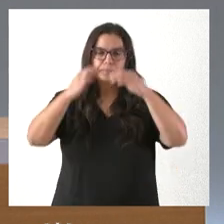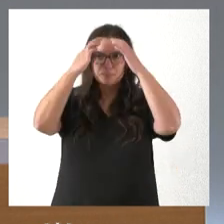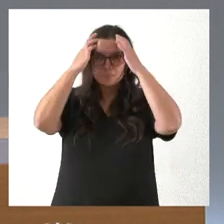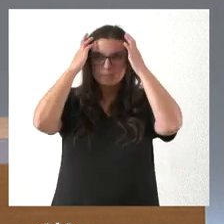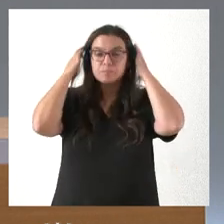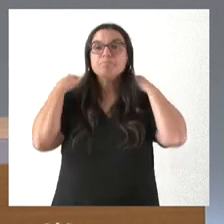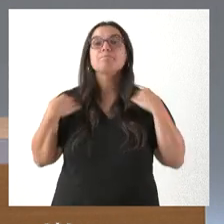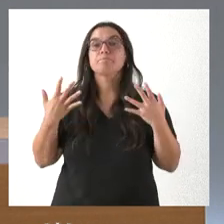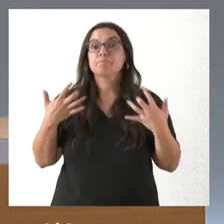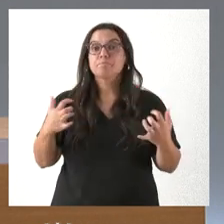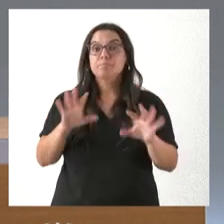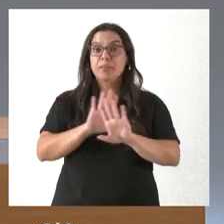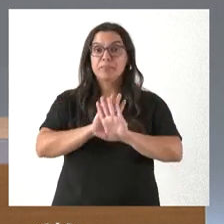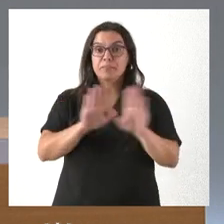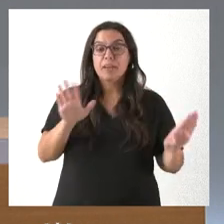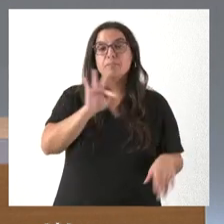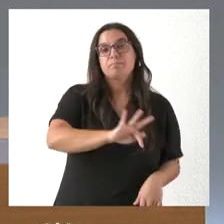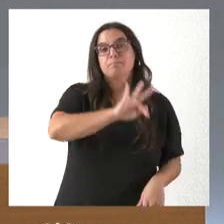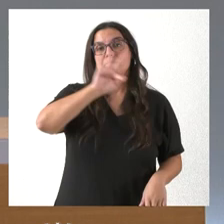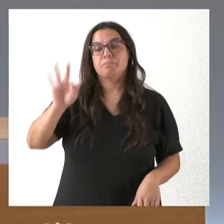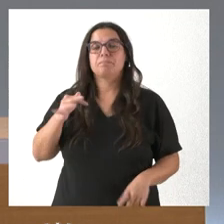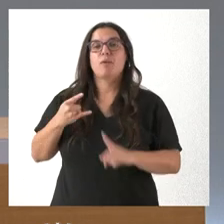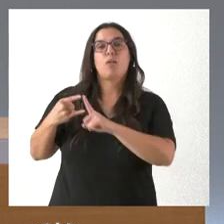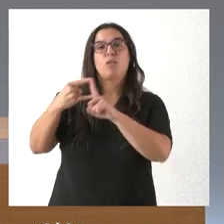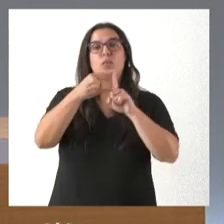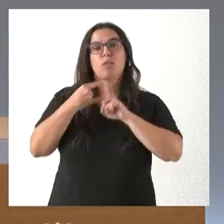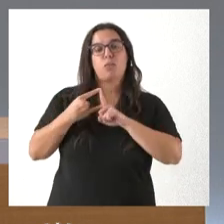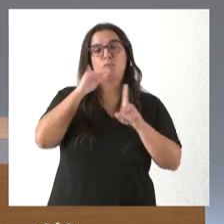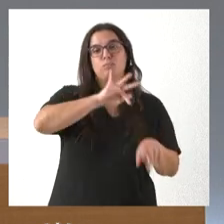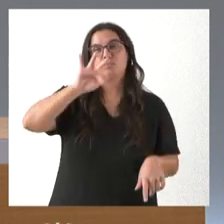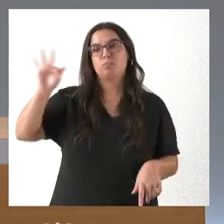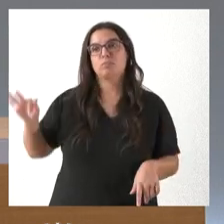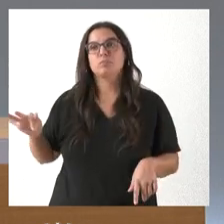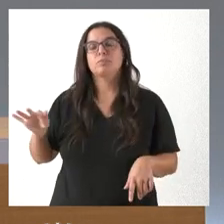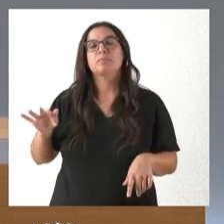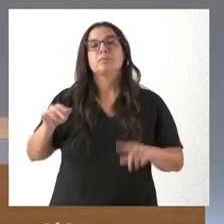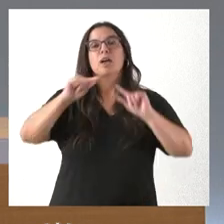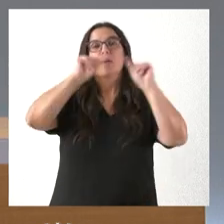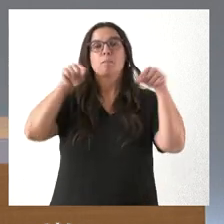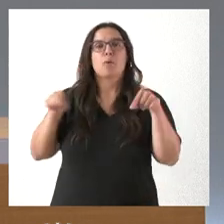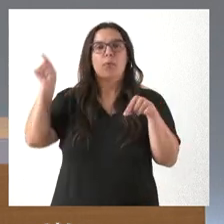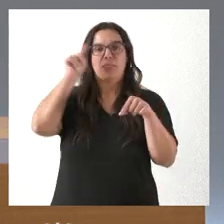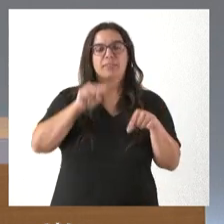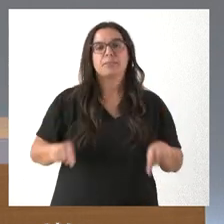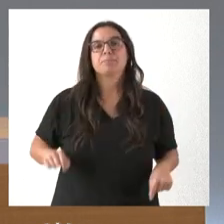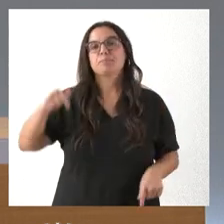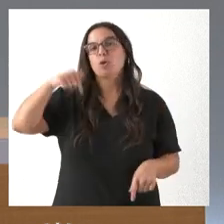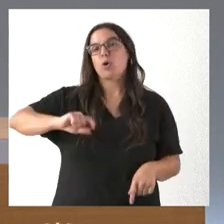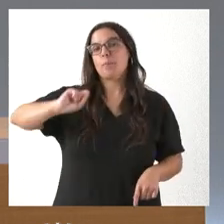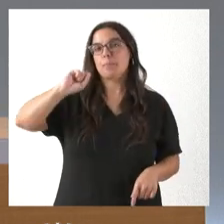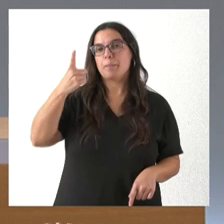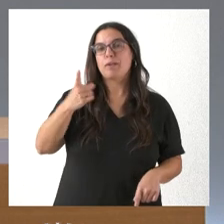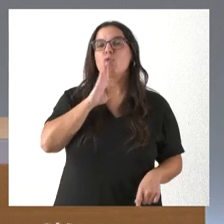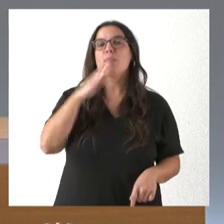si no tenemos más preguntas en la sala vamos a abrir como siempre el turno de cuestiones de los medios provinciales hoy lo iniciamos en